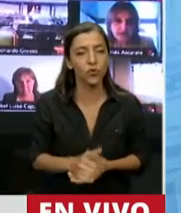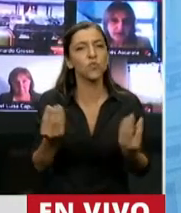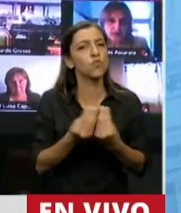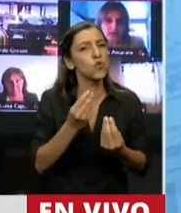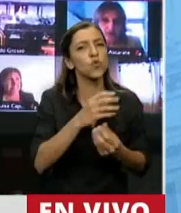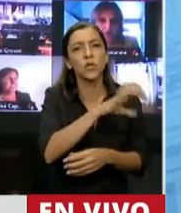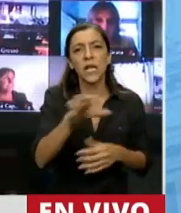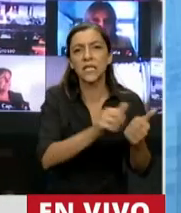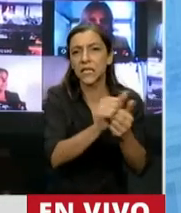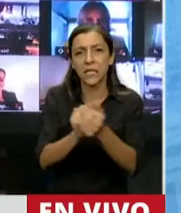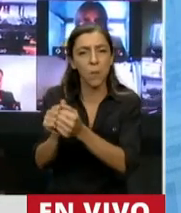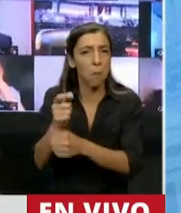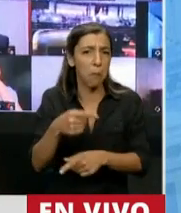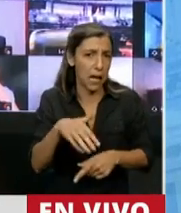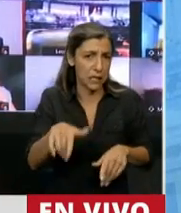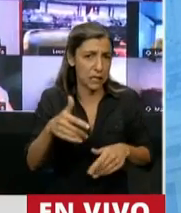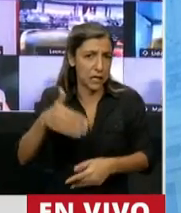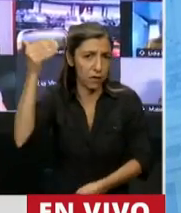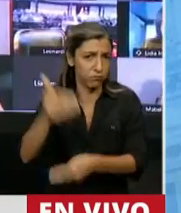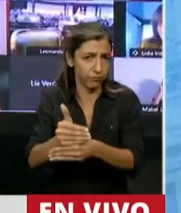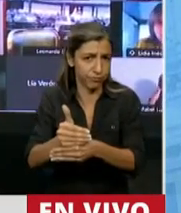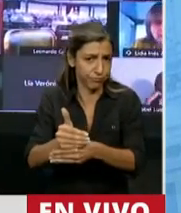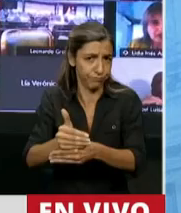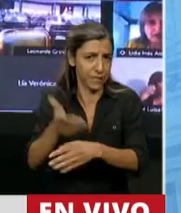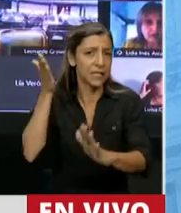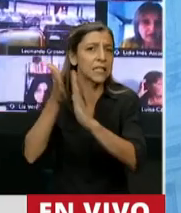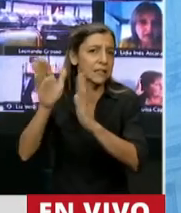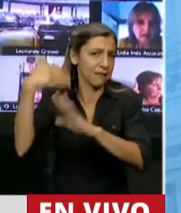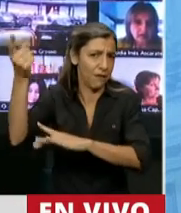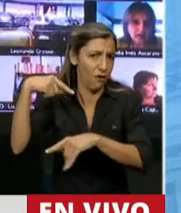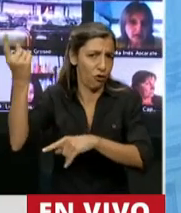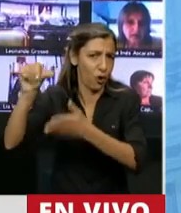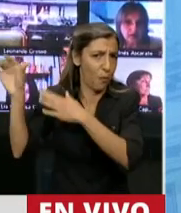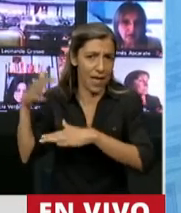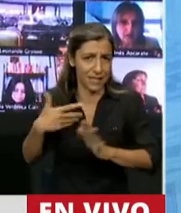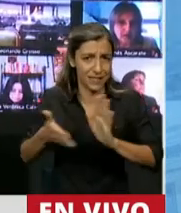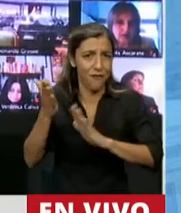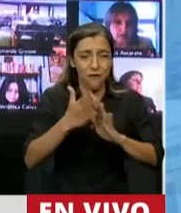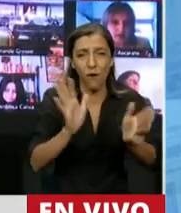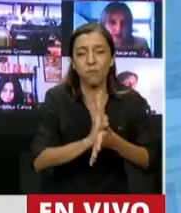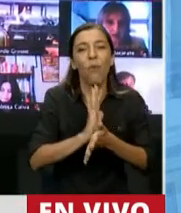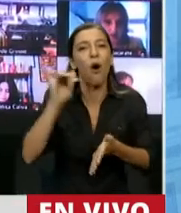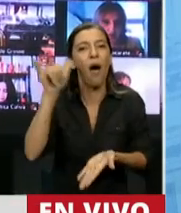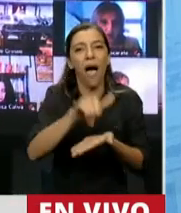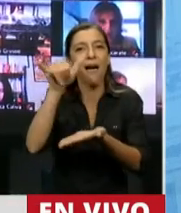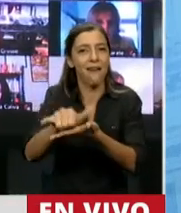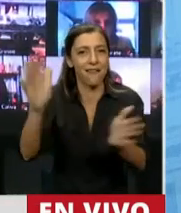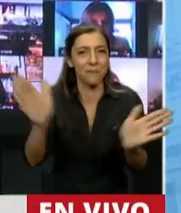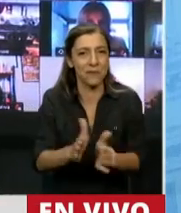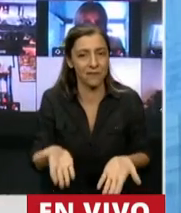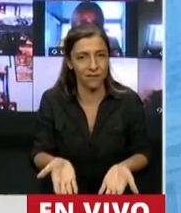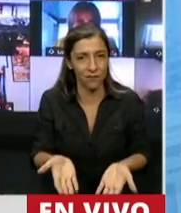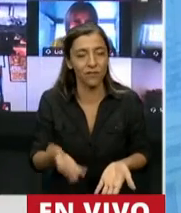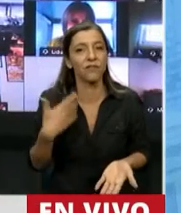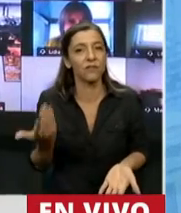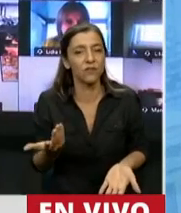que dejaron el país se fueron de argentina y por supuesto eso atenta para que